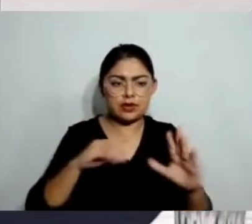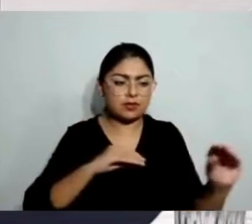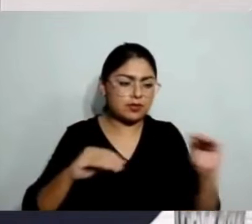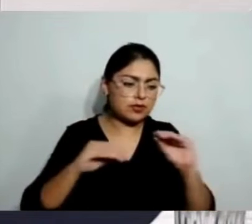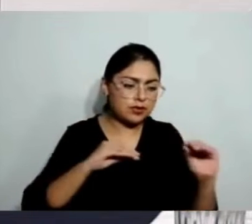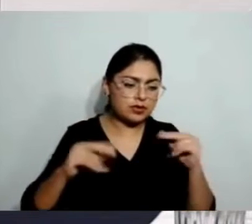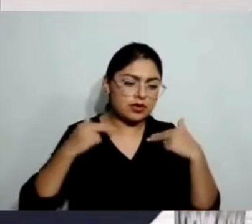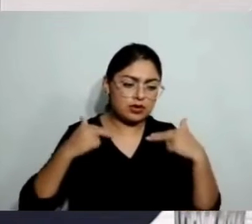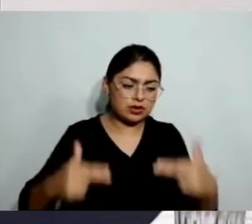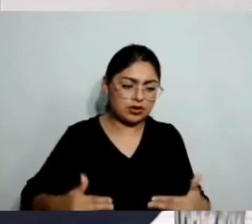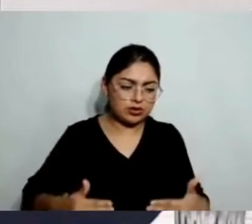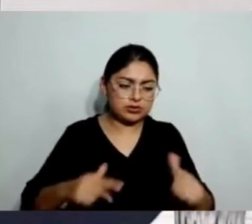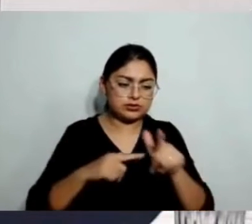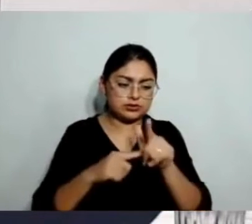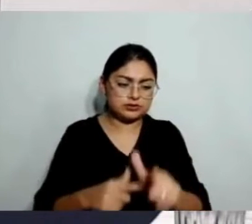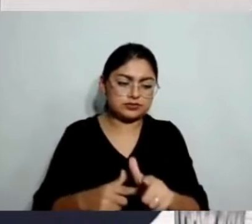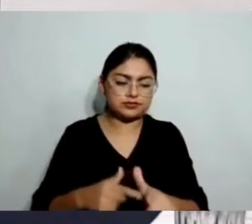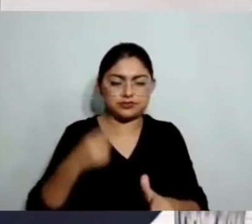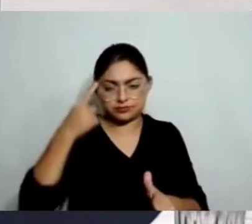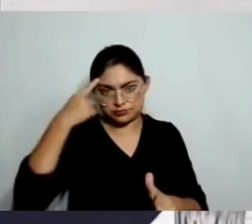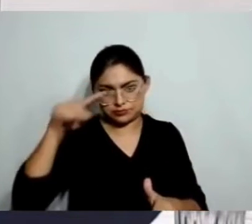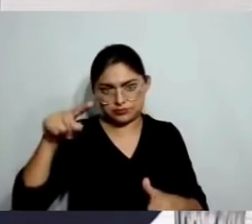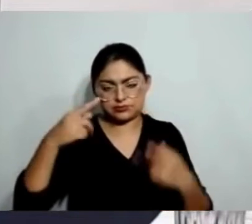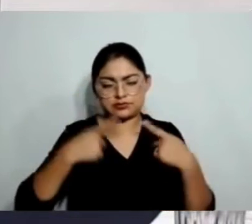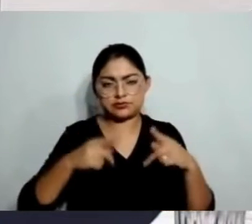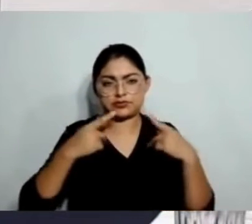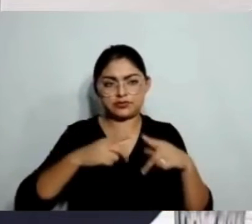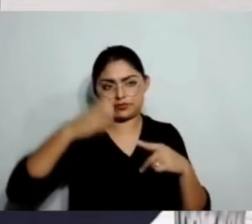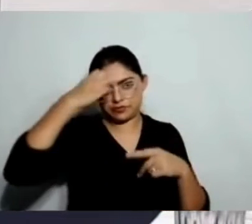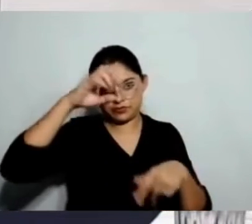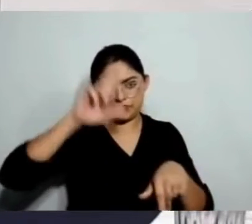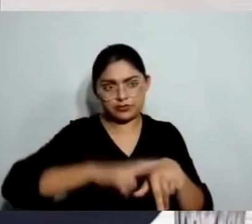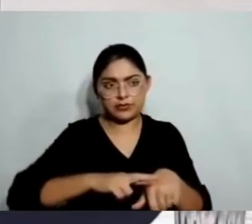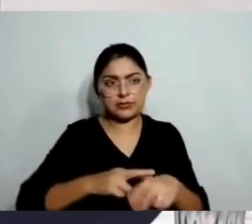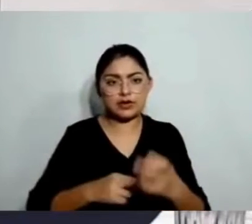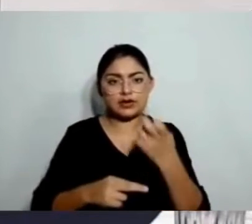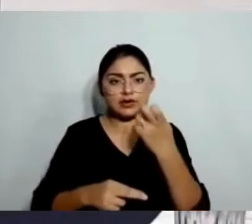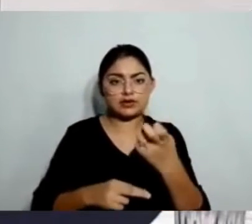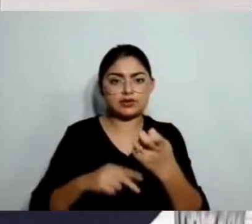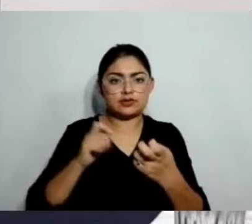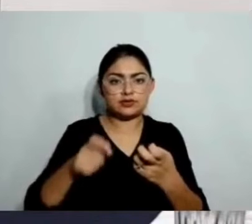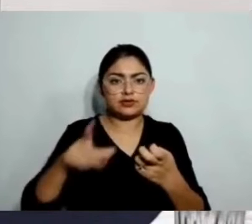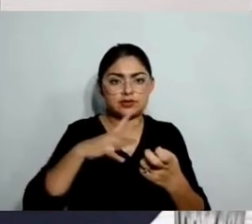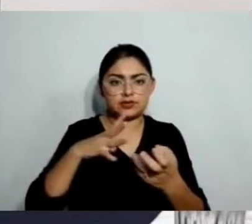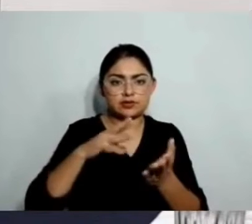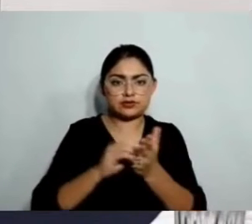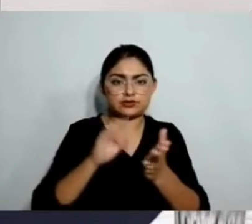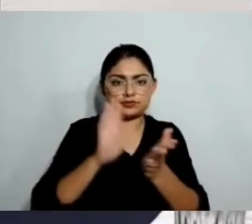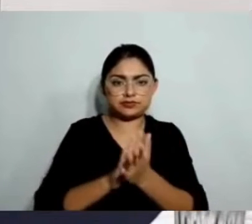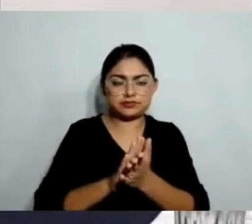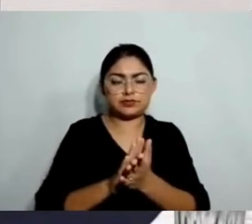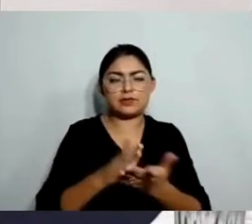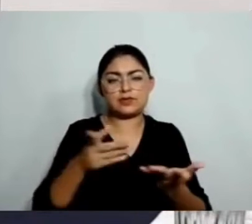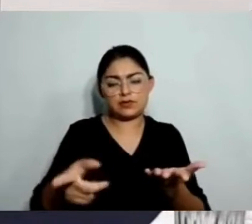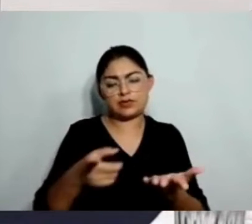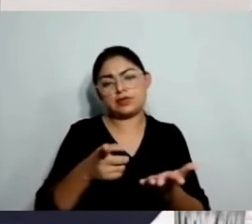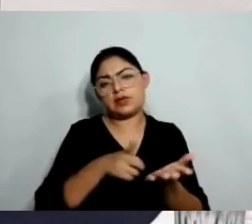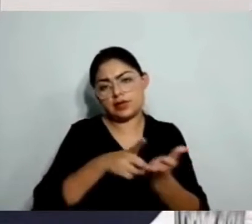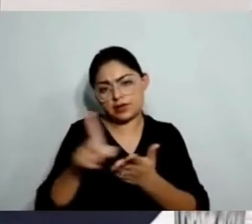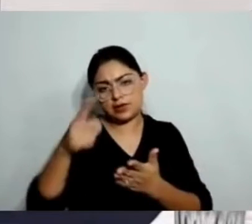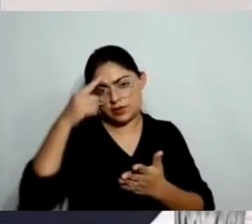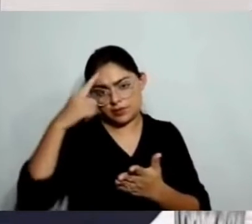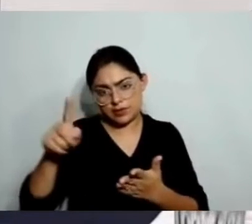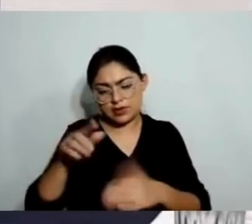personas extranjeras entonces ahí por ejemplo se desarrolla ancia del derecho a la notificación y asistencia